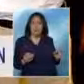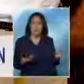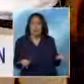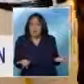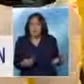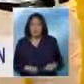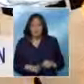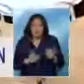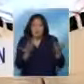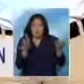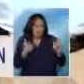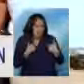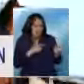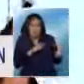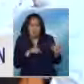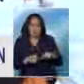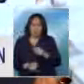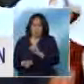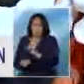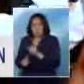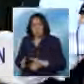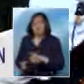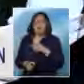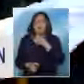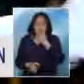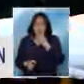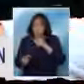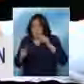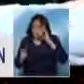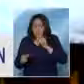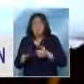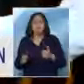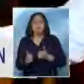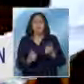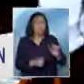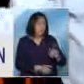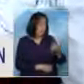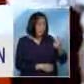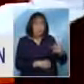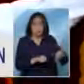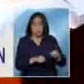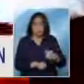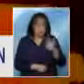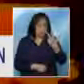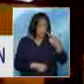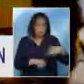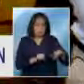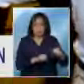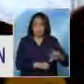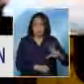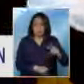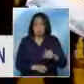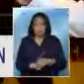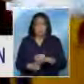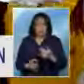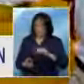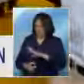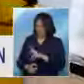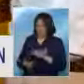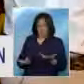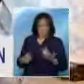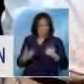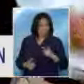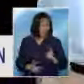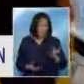más. He venido de... ¿Por qué no has querido parar cuando está la persecución? Son 3 motos, son 3 motos. Son 3 motos que han estado robando, compadre. Son 3 motos. ¿Robando? ¿Un